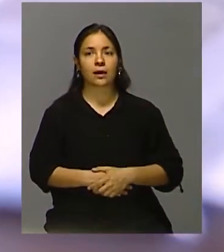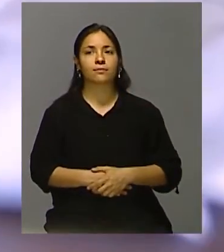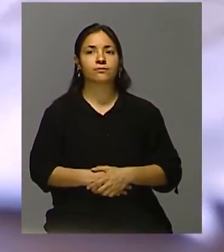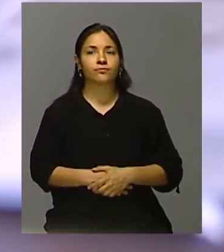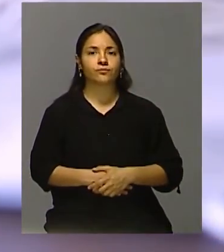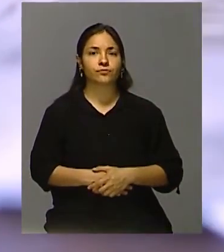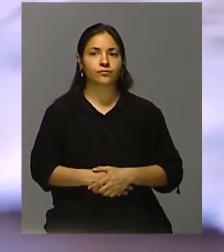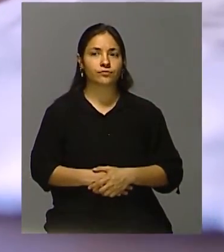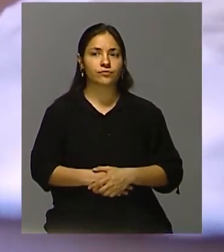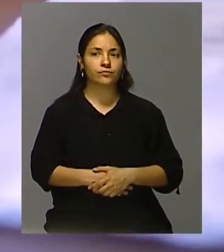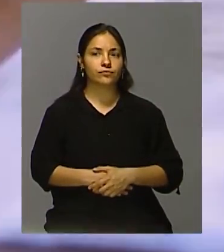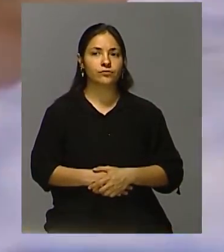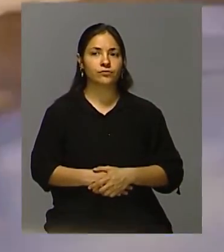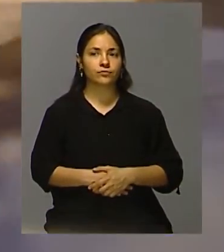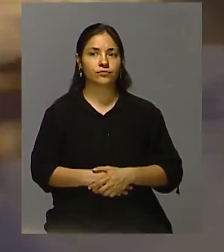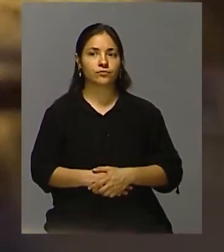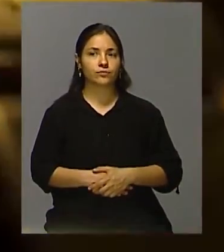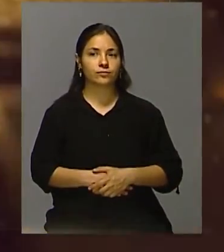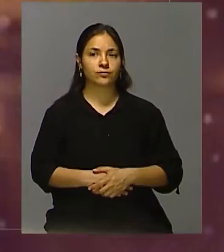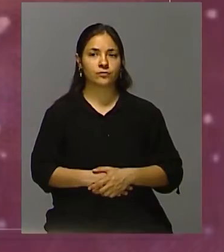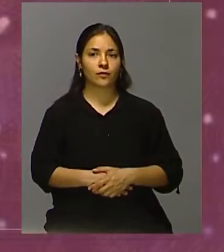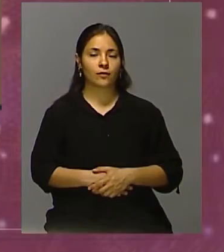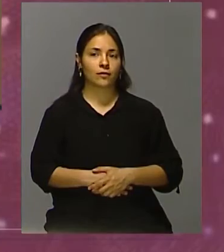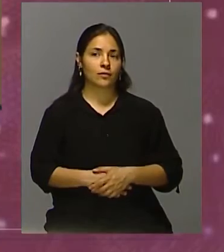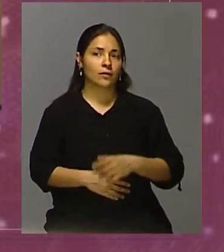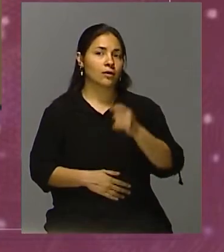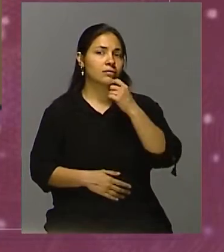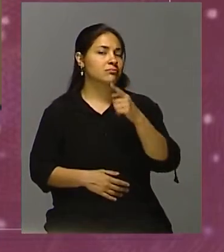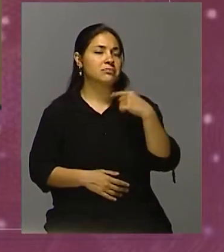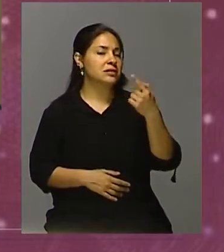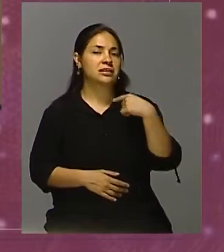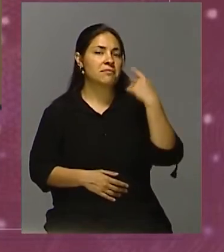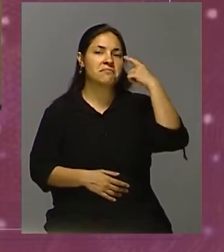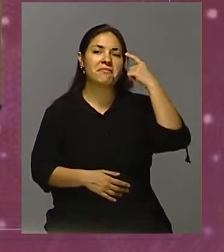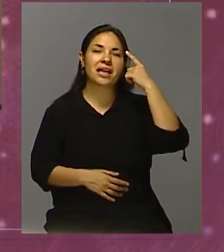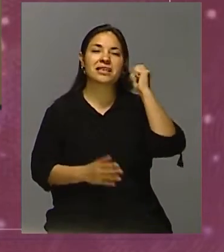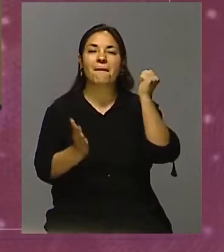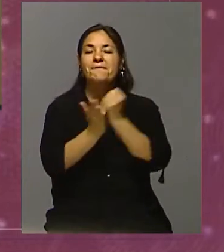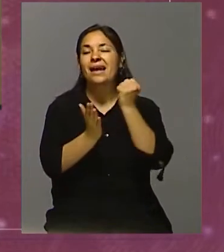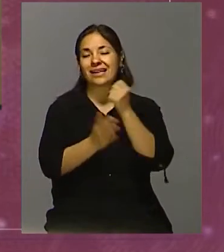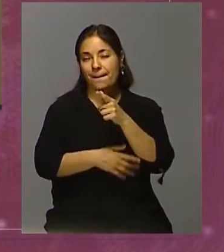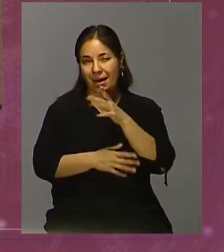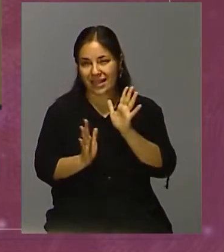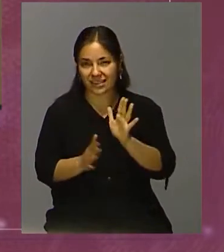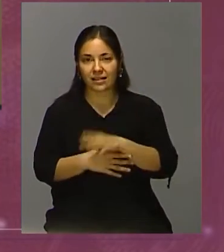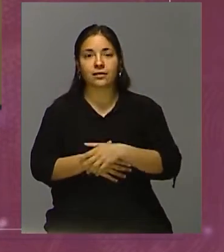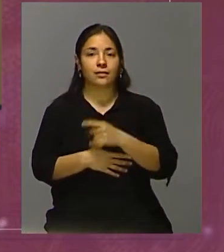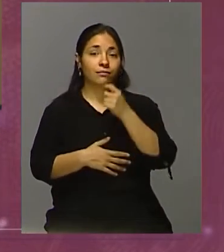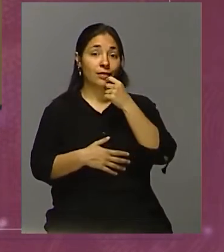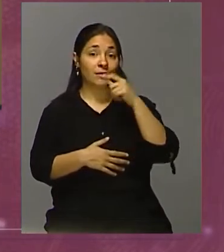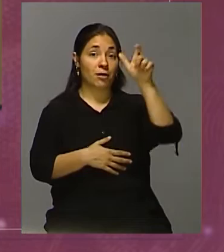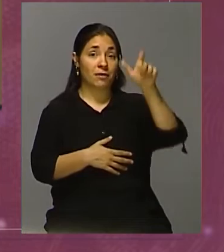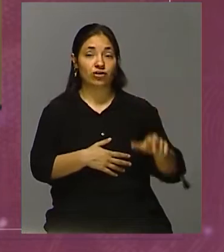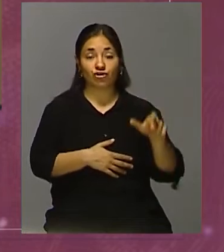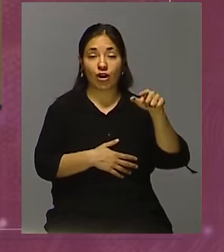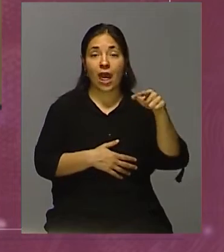esto, ¿no? Que si uno por ahí tal vez tiene ese preconcepto de que el que puede comprar